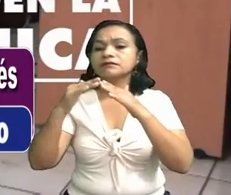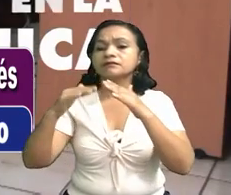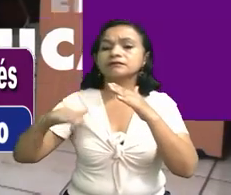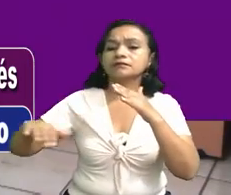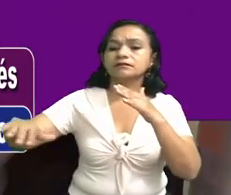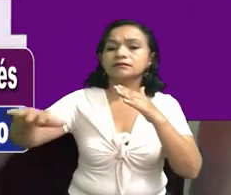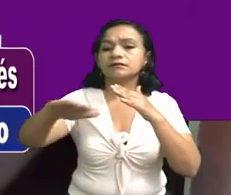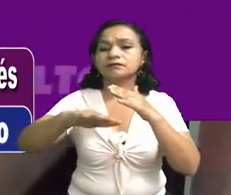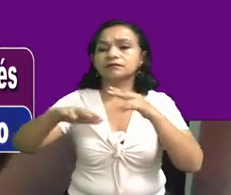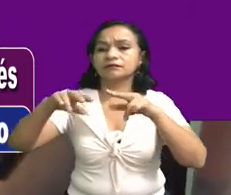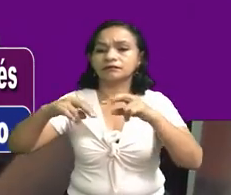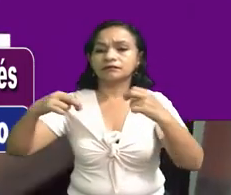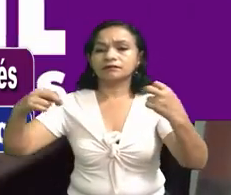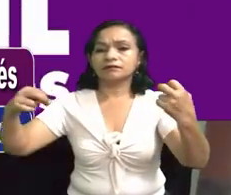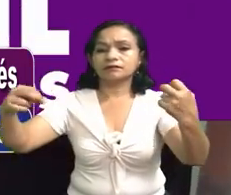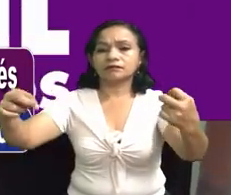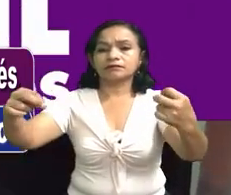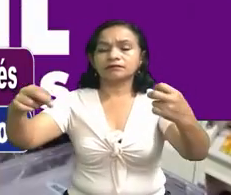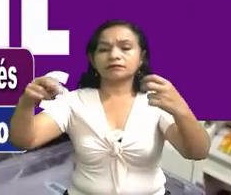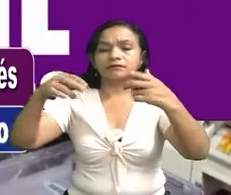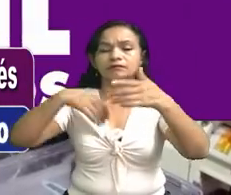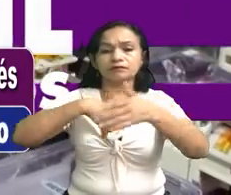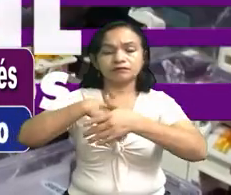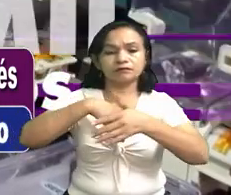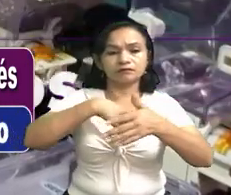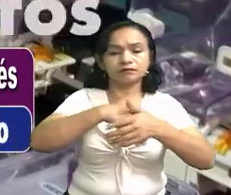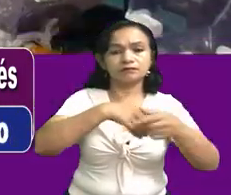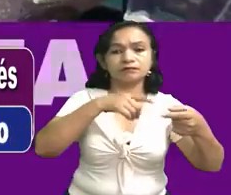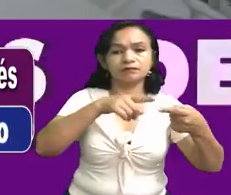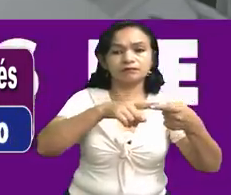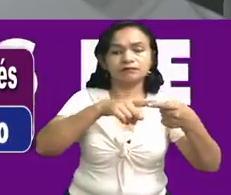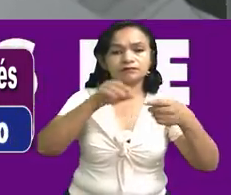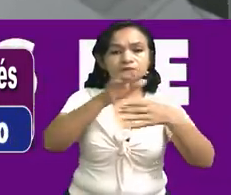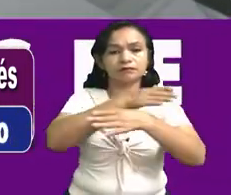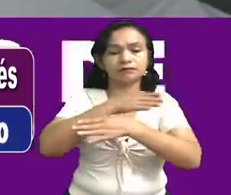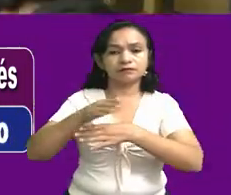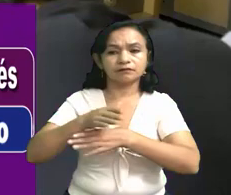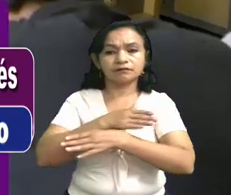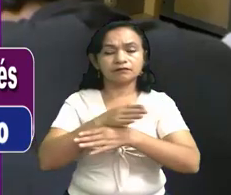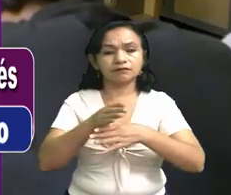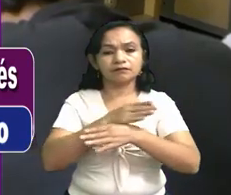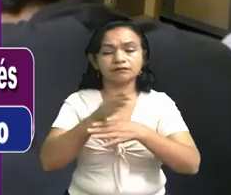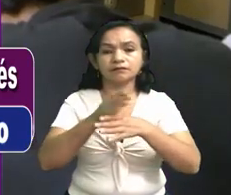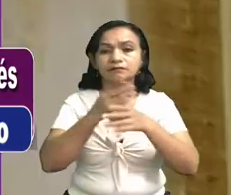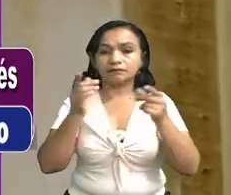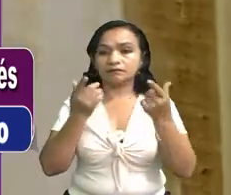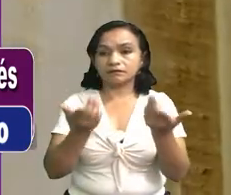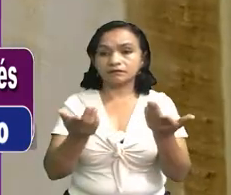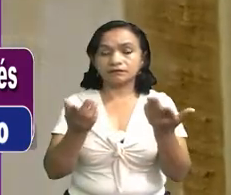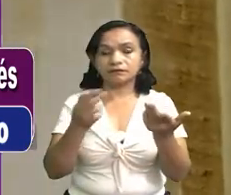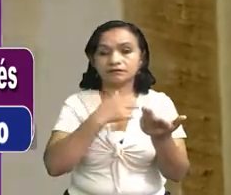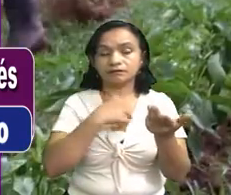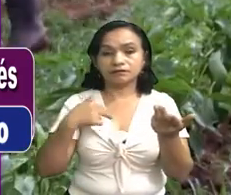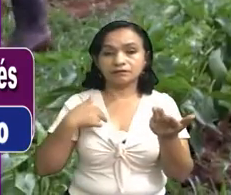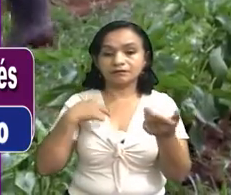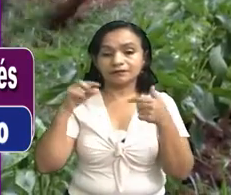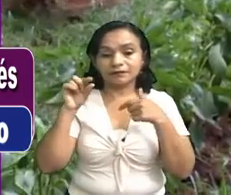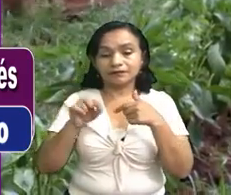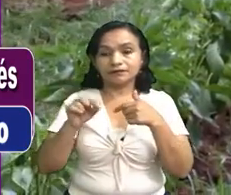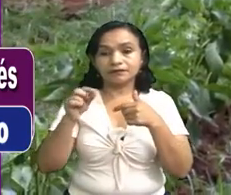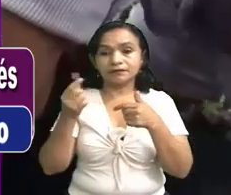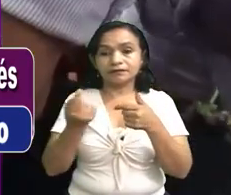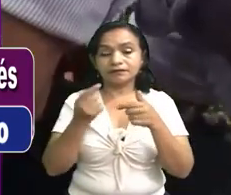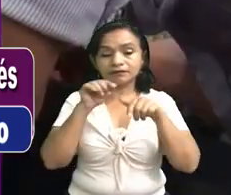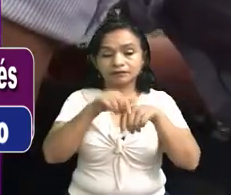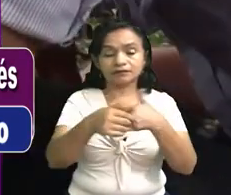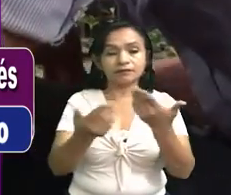están en los campos de fútbol, en los distintos, en las canchas y en todos lados, pero ahorita vamos priorizando